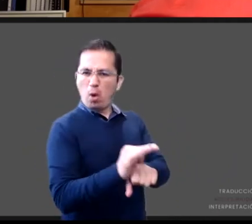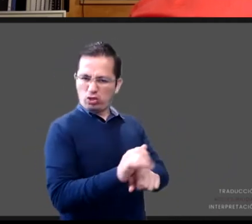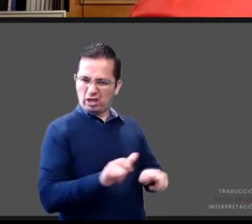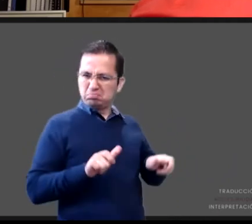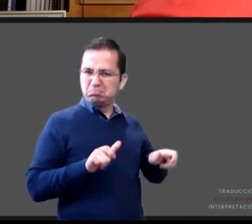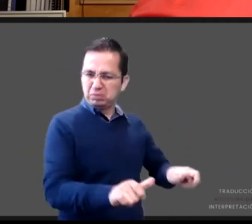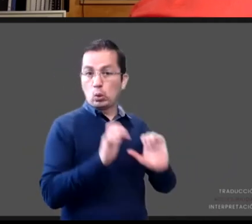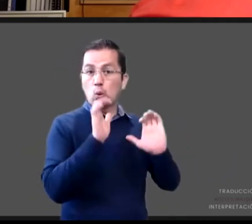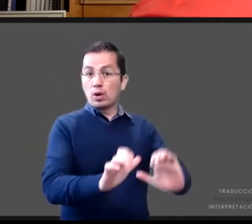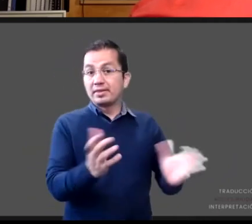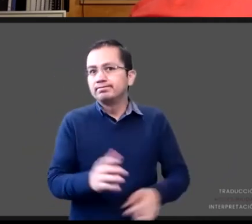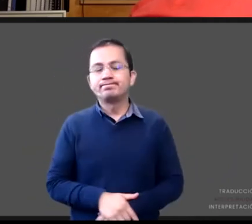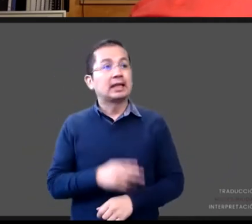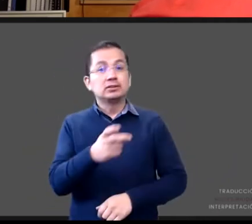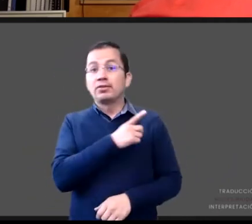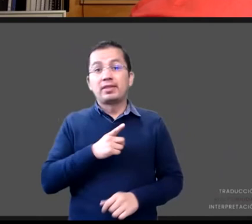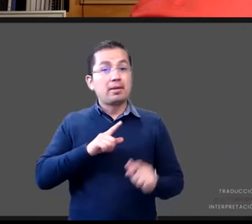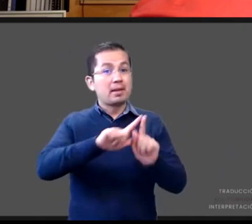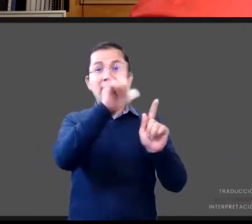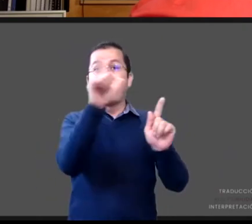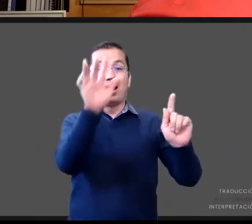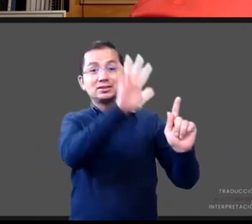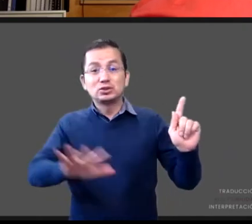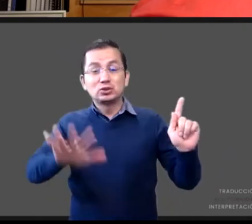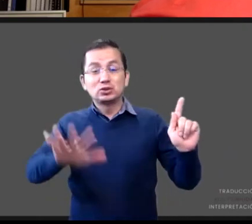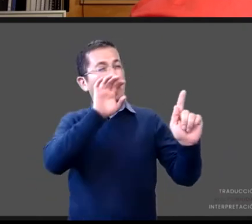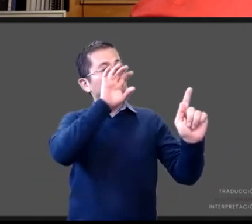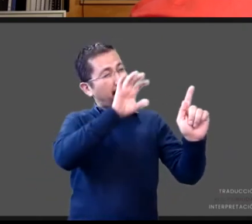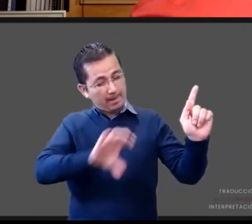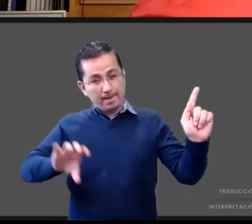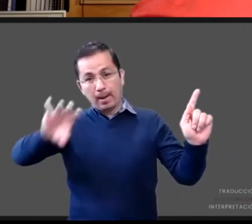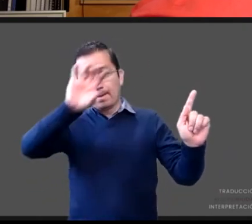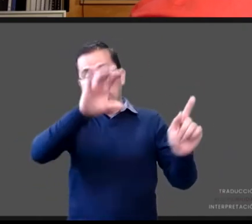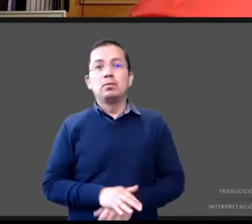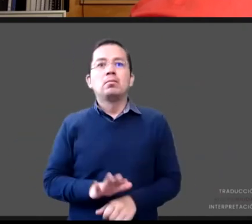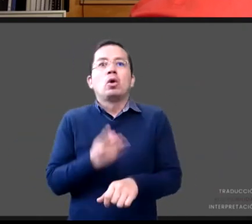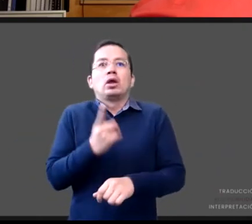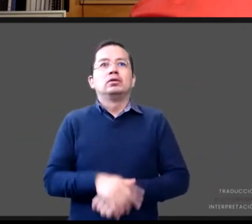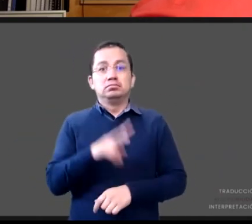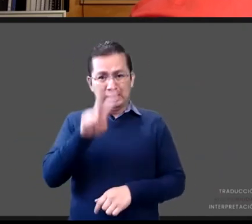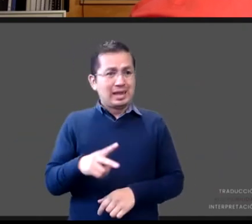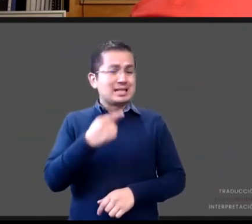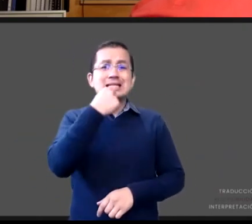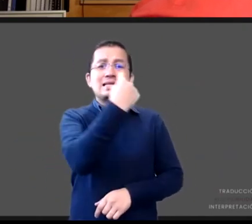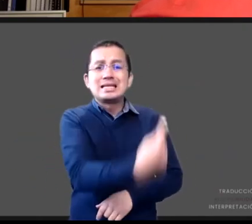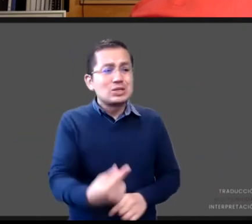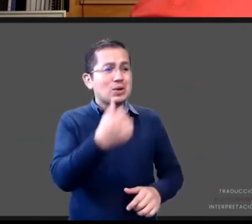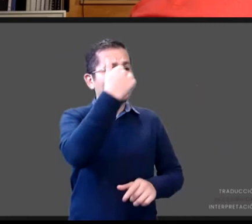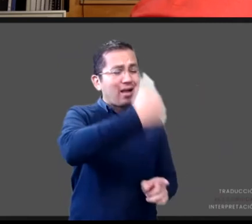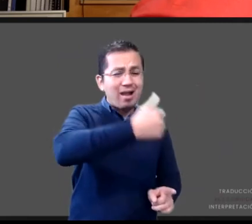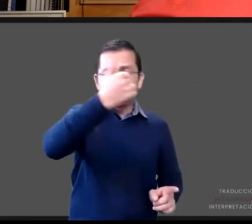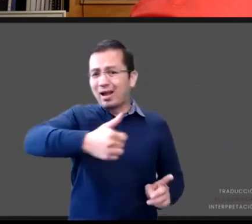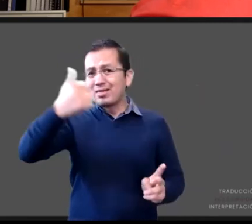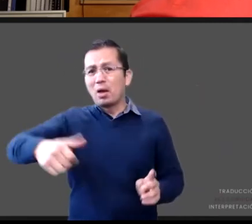sean globales a través de la red, llegan a cada niño y a cada niña a través de cada aparato celular, a